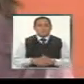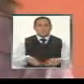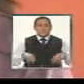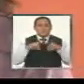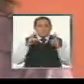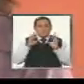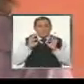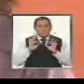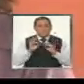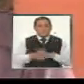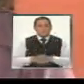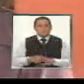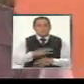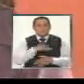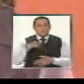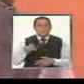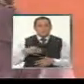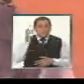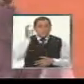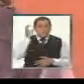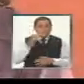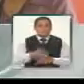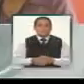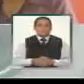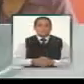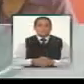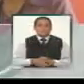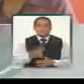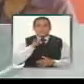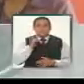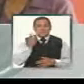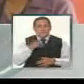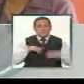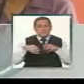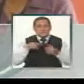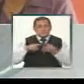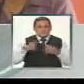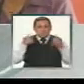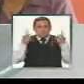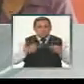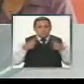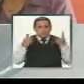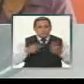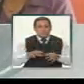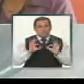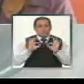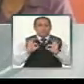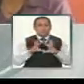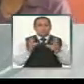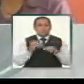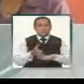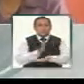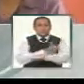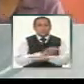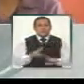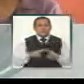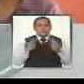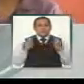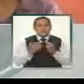específico del Ministerio de la Mujer, se han hecho coordinaciones estrechas previamente a este